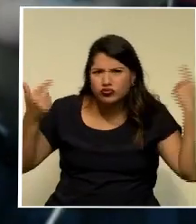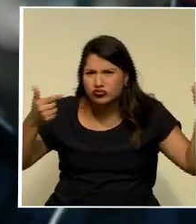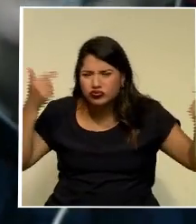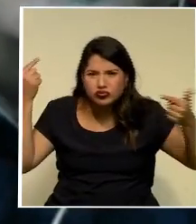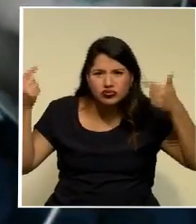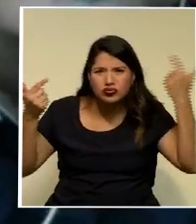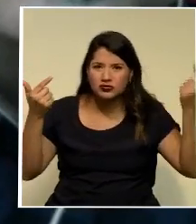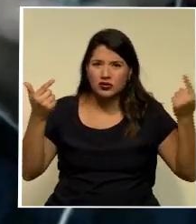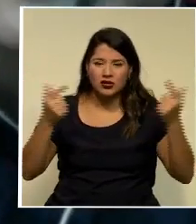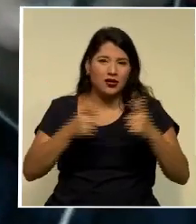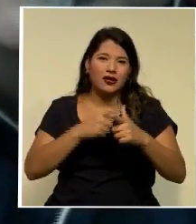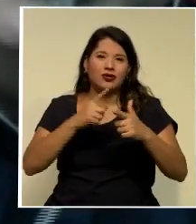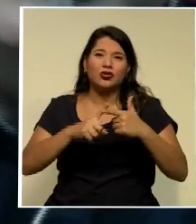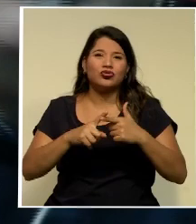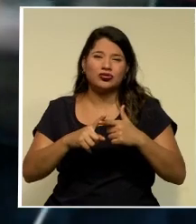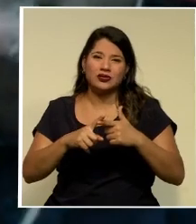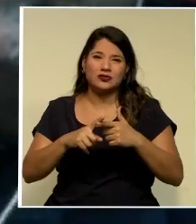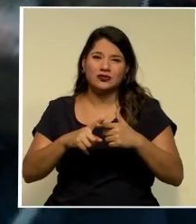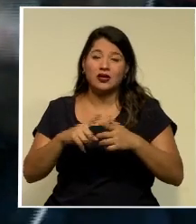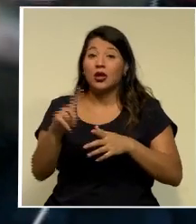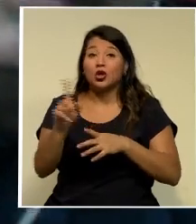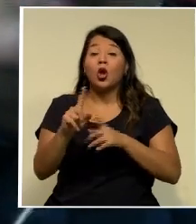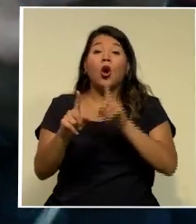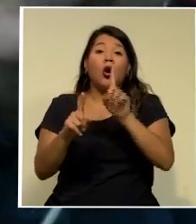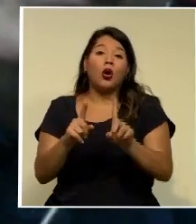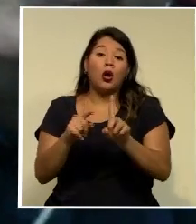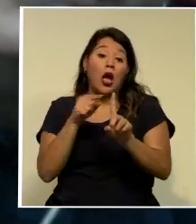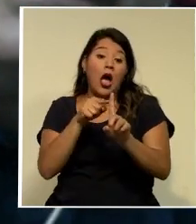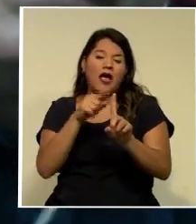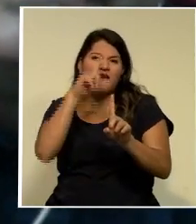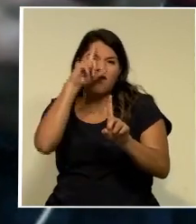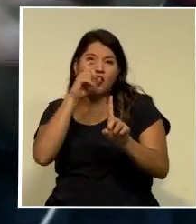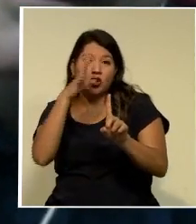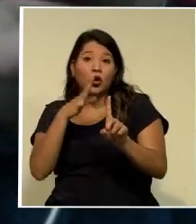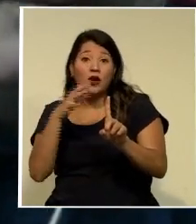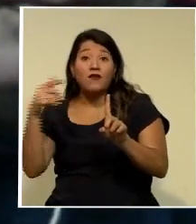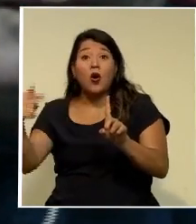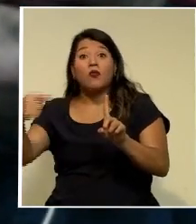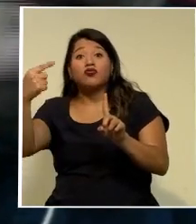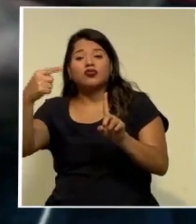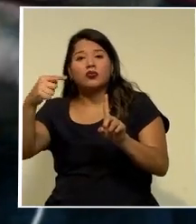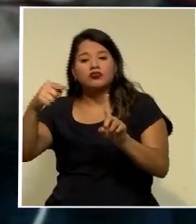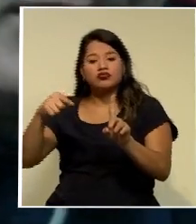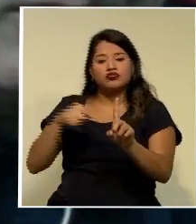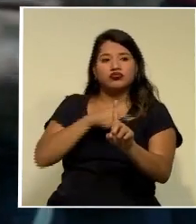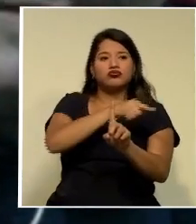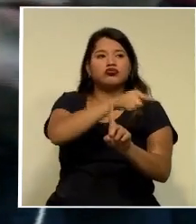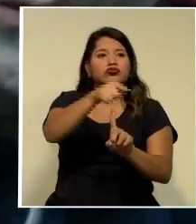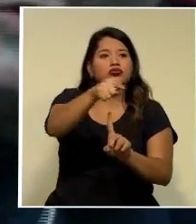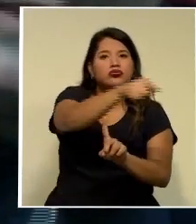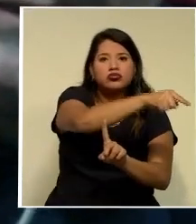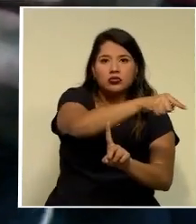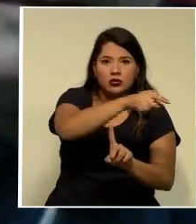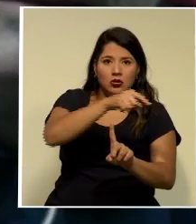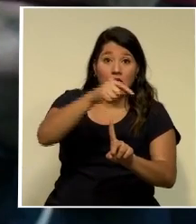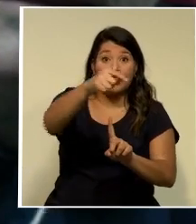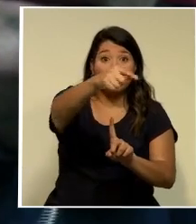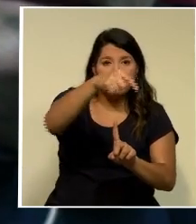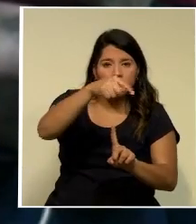un paréntesis o dan la vuelta porque sea un fotógrafo o un periodista el que esté ahí. En el fuego cruzado vamos todos en la